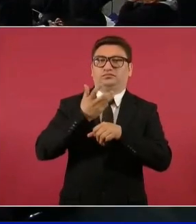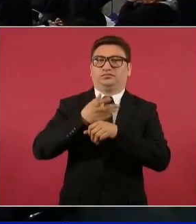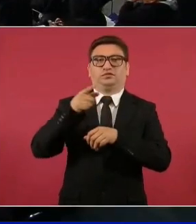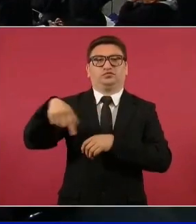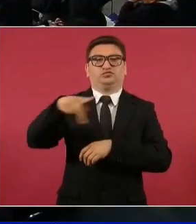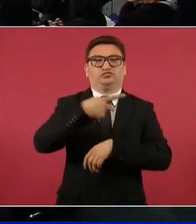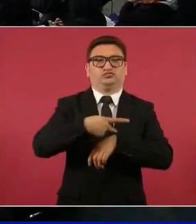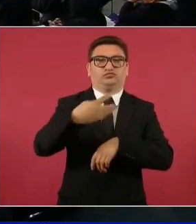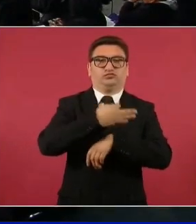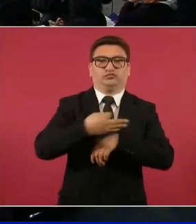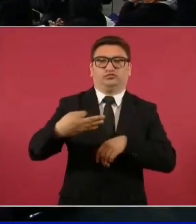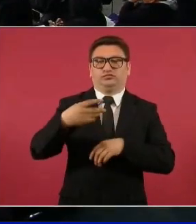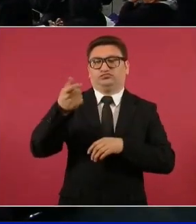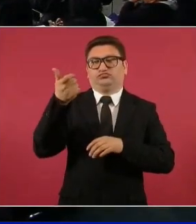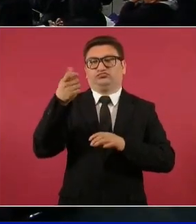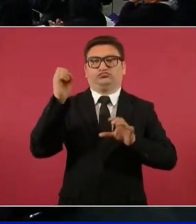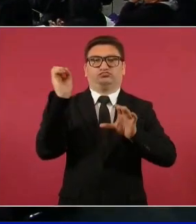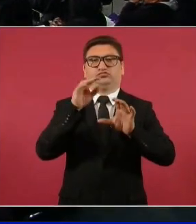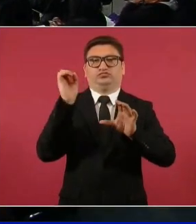familiares.